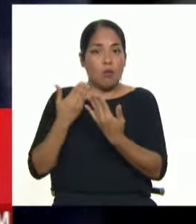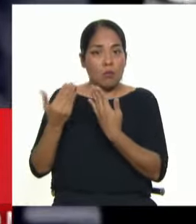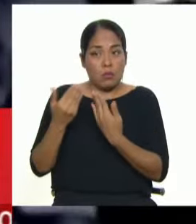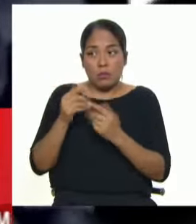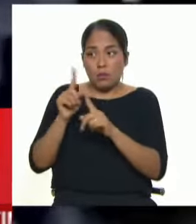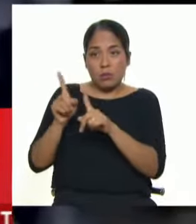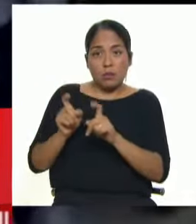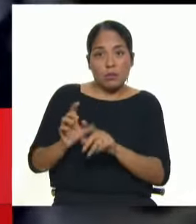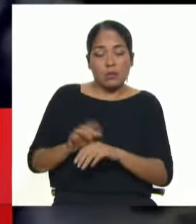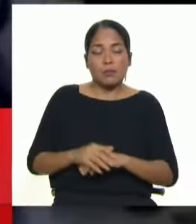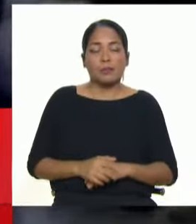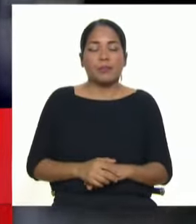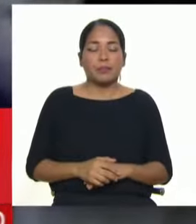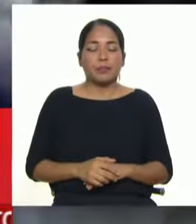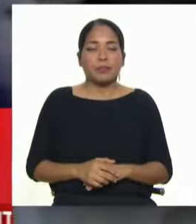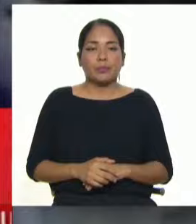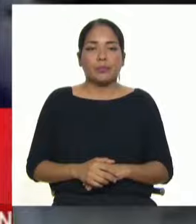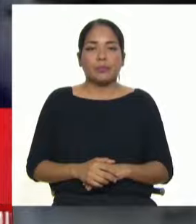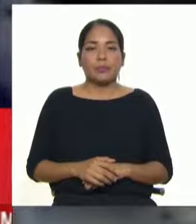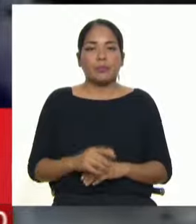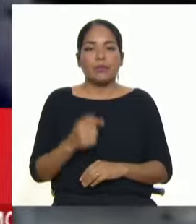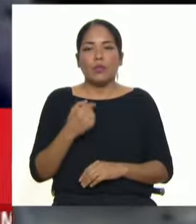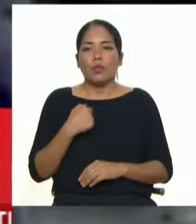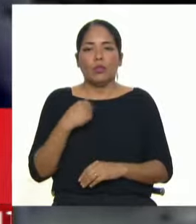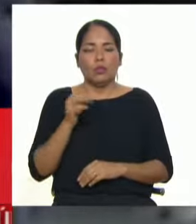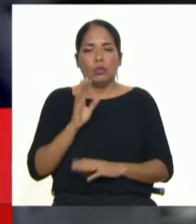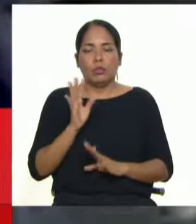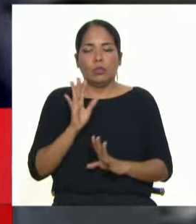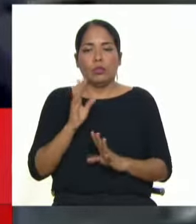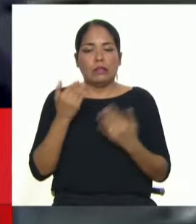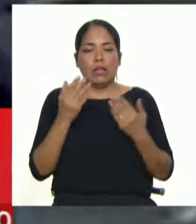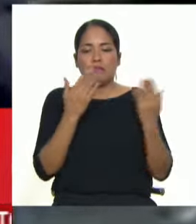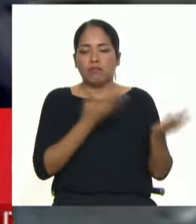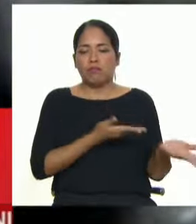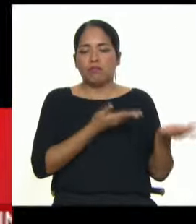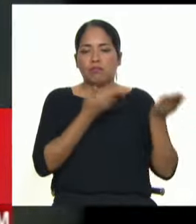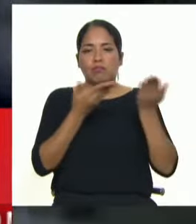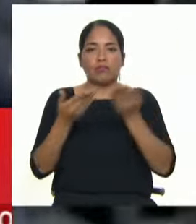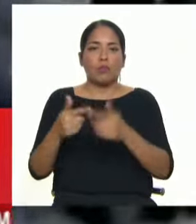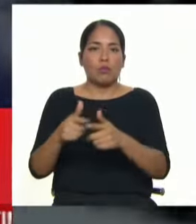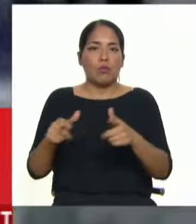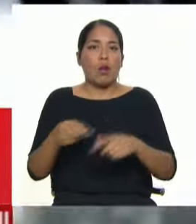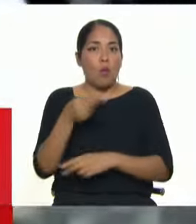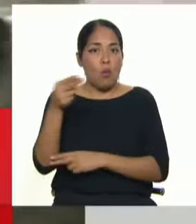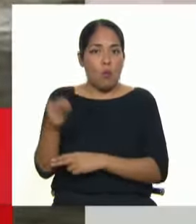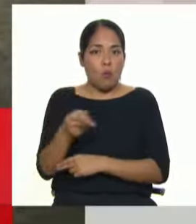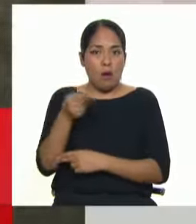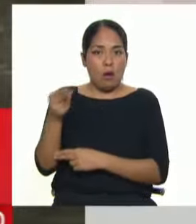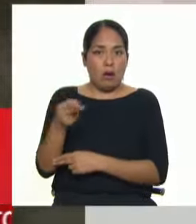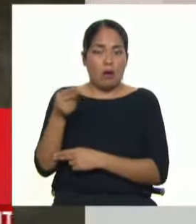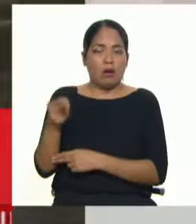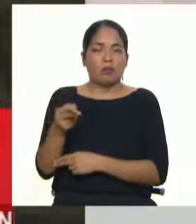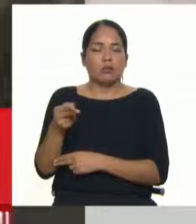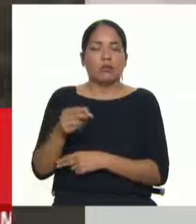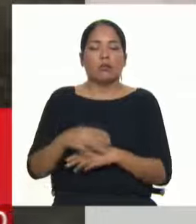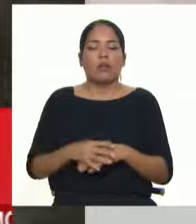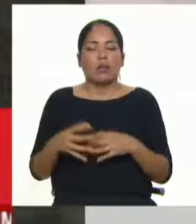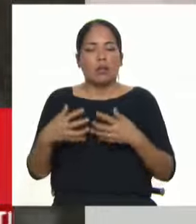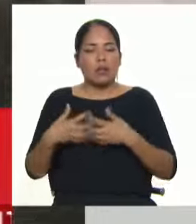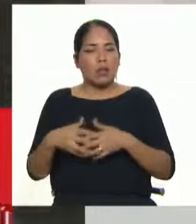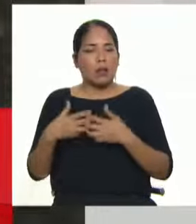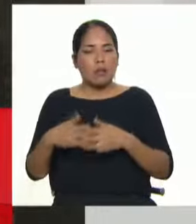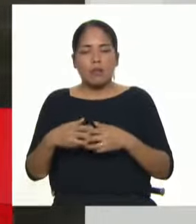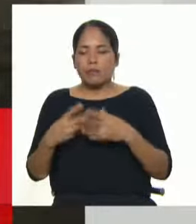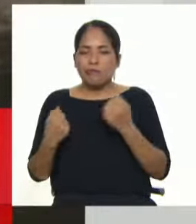él. No, ya lo trasladaron ya para la ciudad de Huancayo. Que no, la empresa está